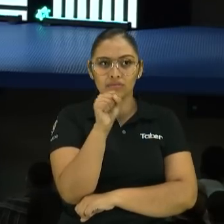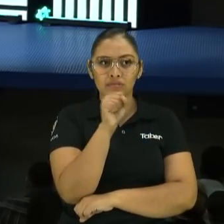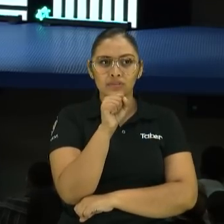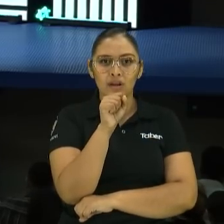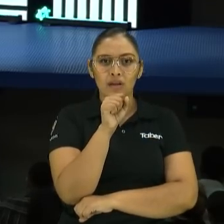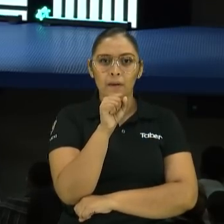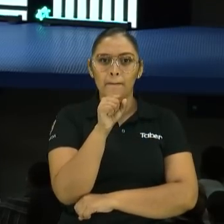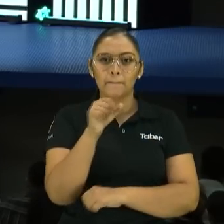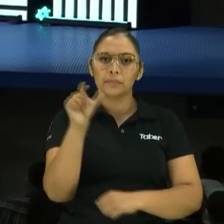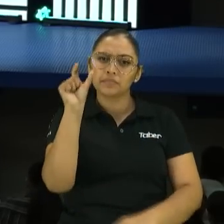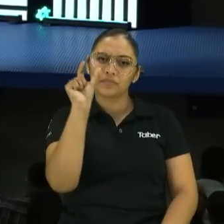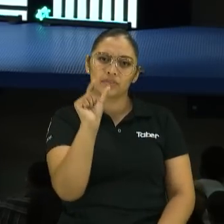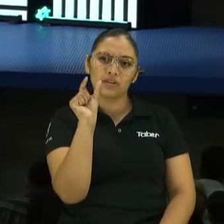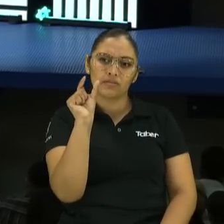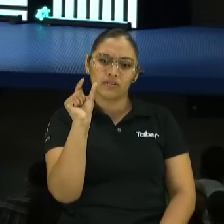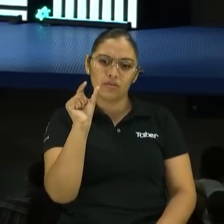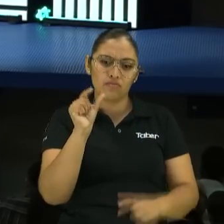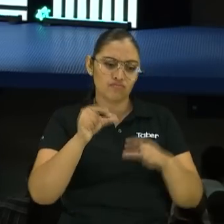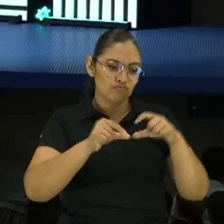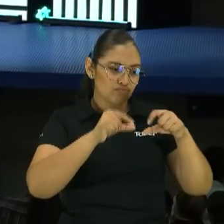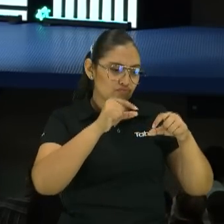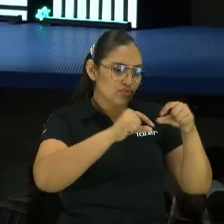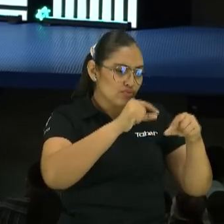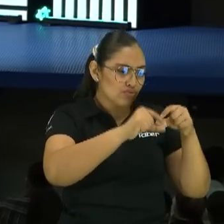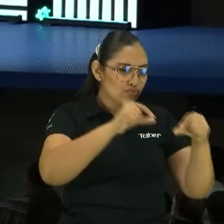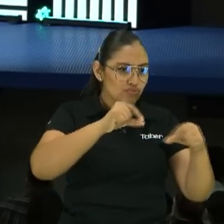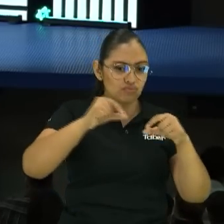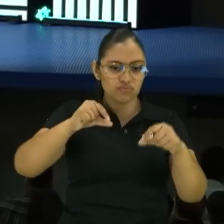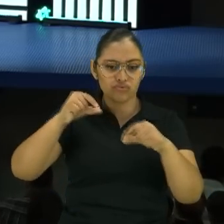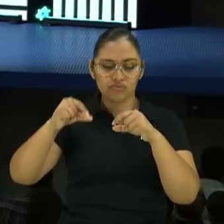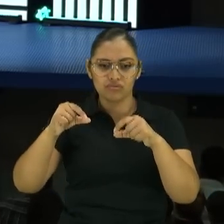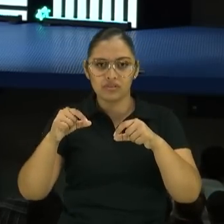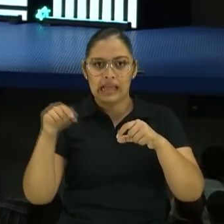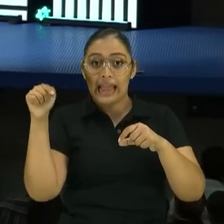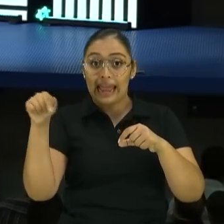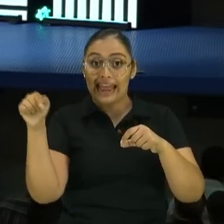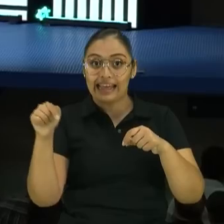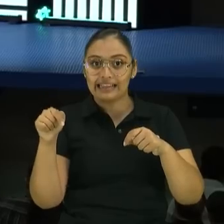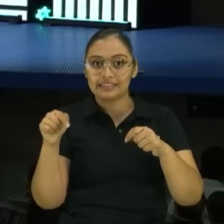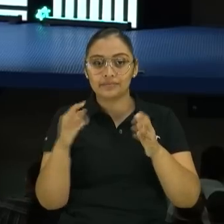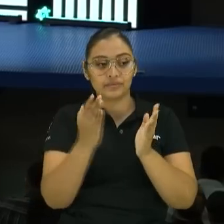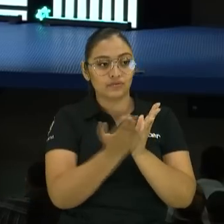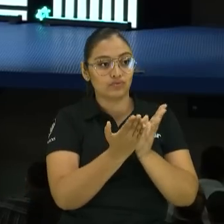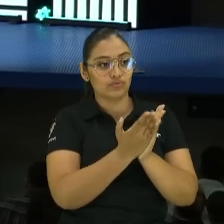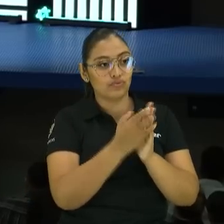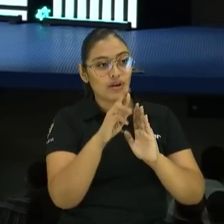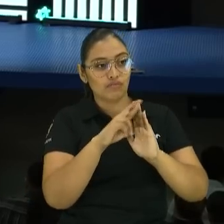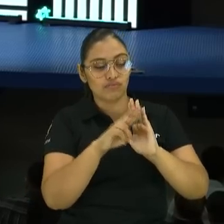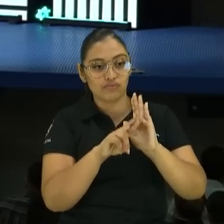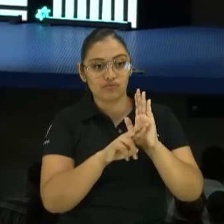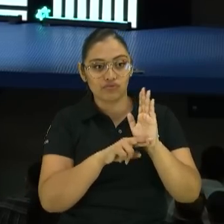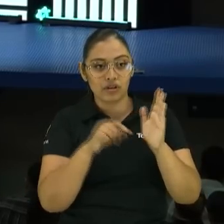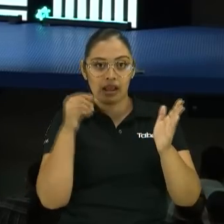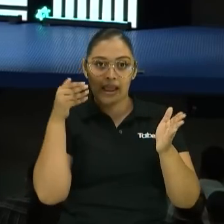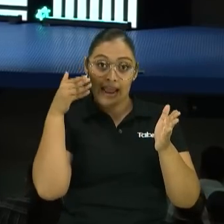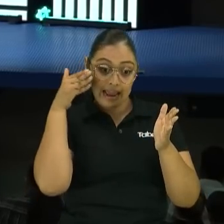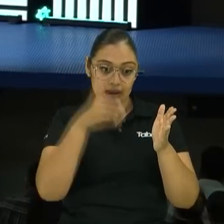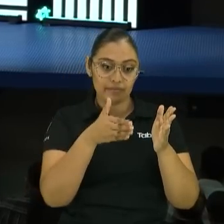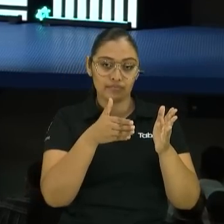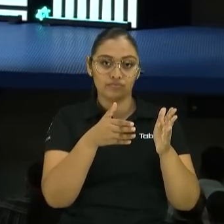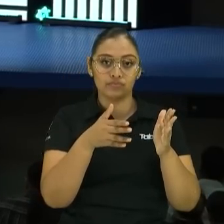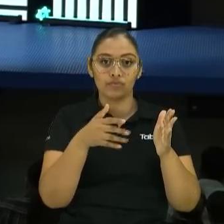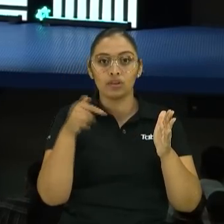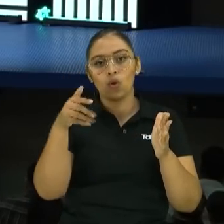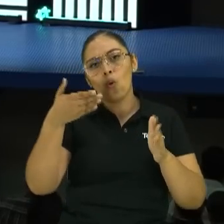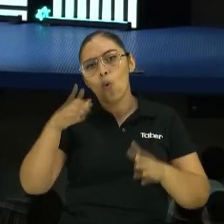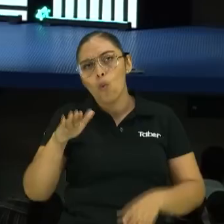pequeñas y esos autos traen unas instrucciones específicas y dice use pegamento